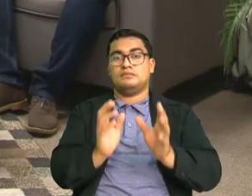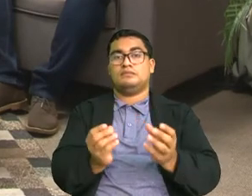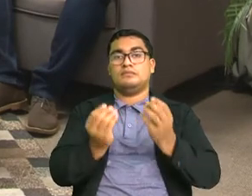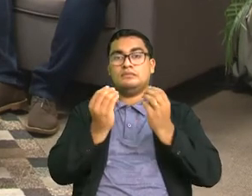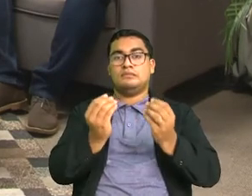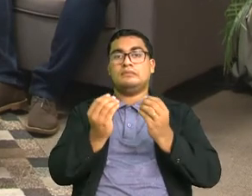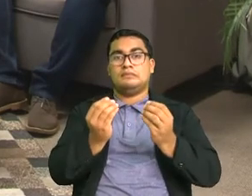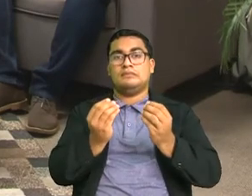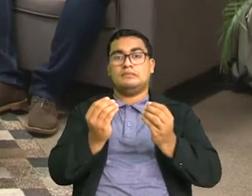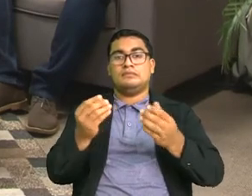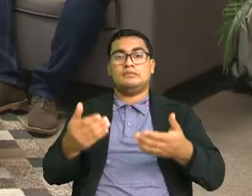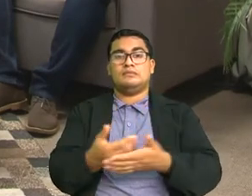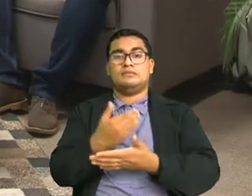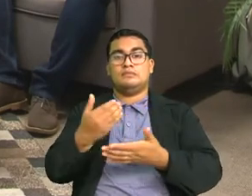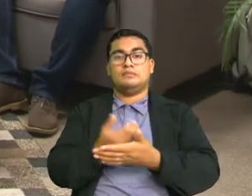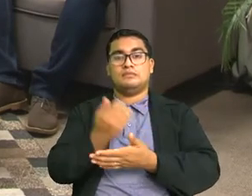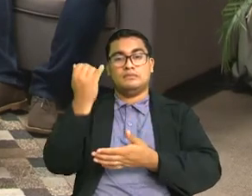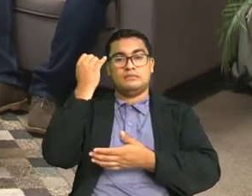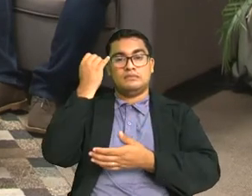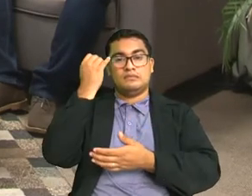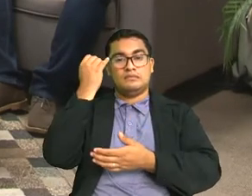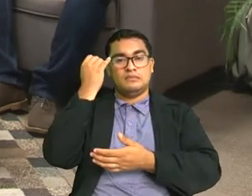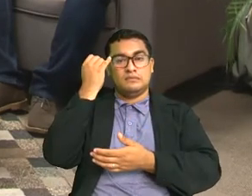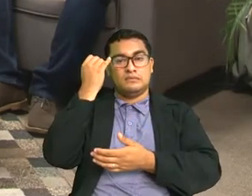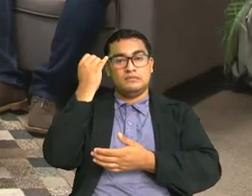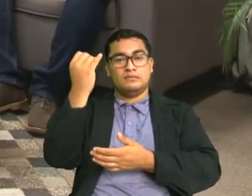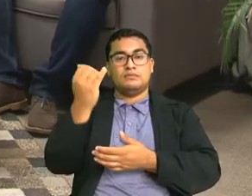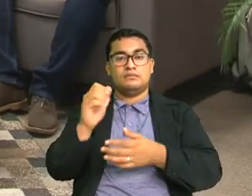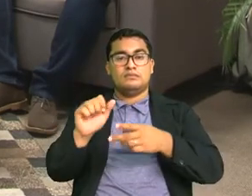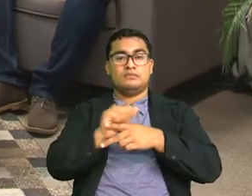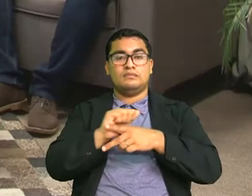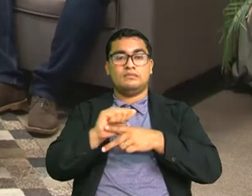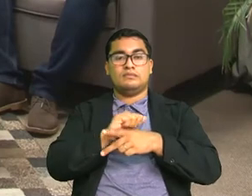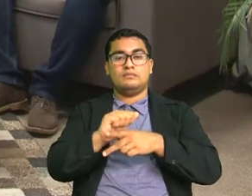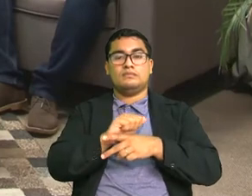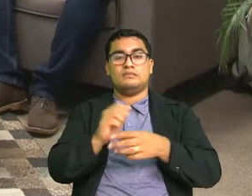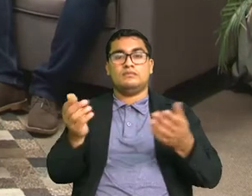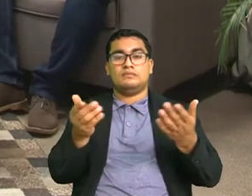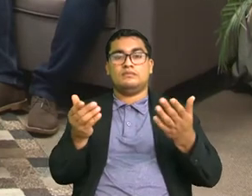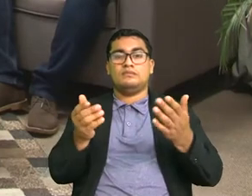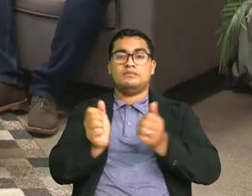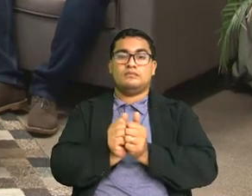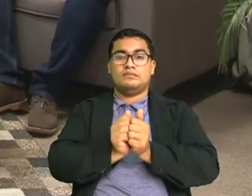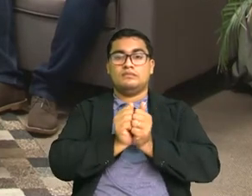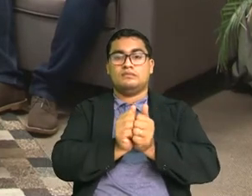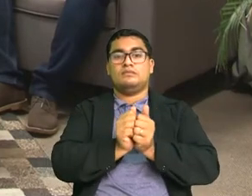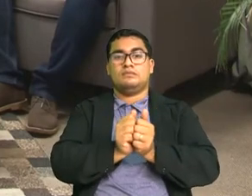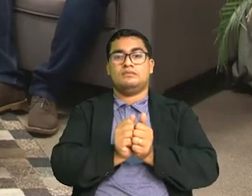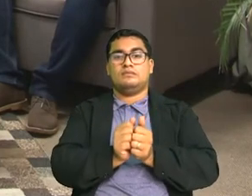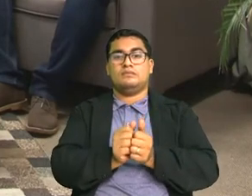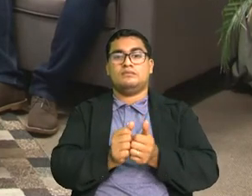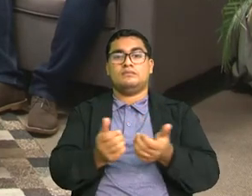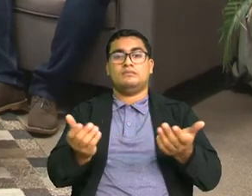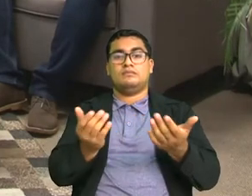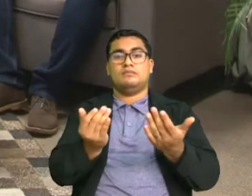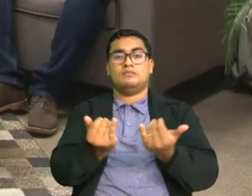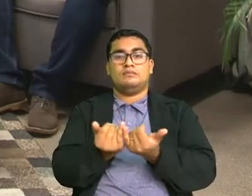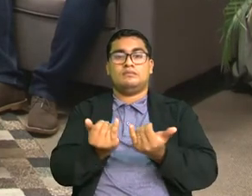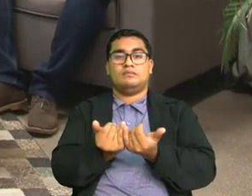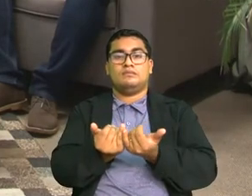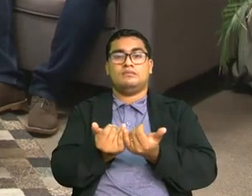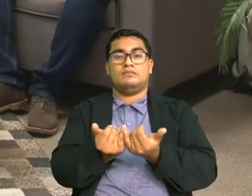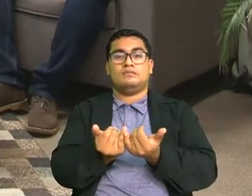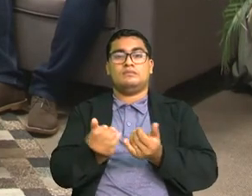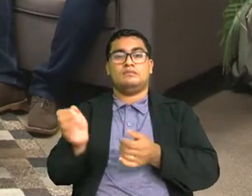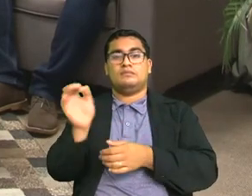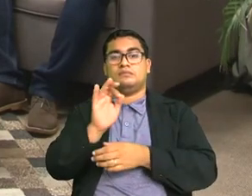implementación de tecnología avanza desde la etapa de la del establecimiento del acompañamiento hasta la cosecha poscosecha y de igual manera